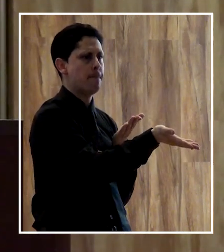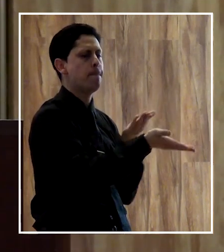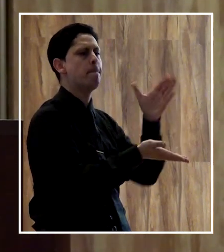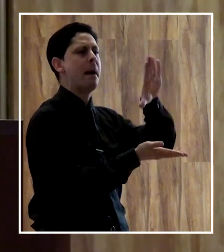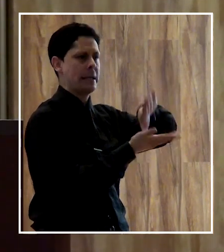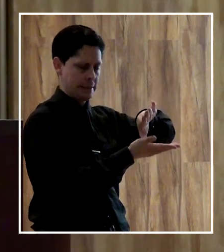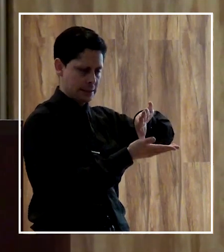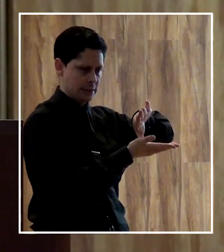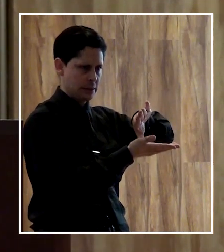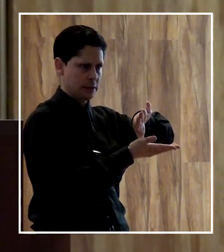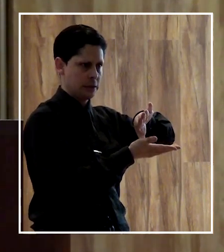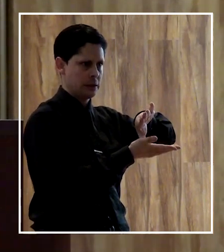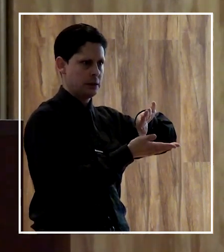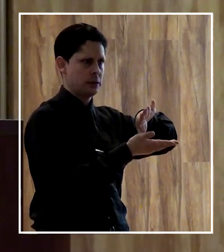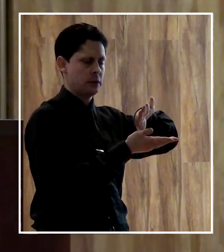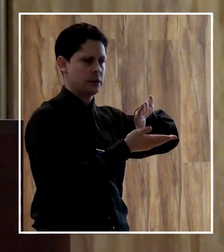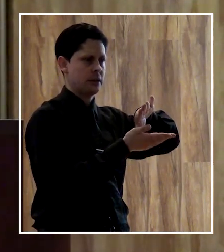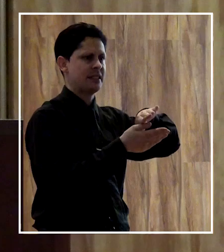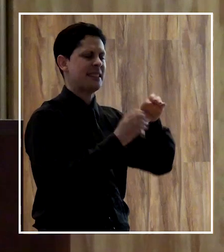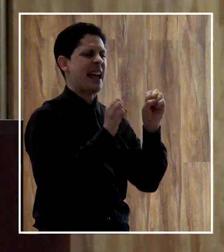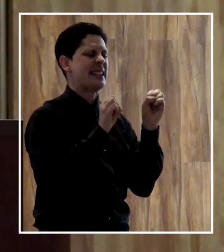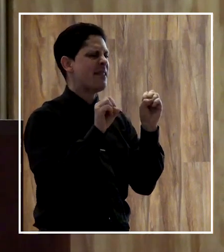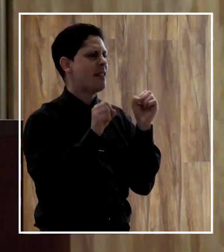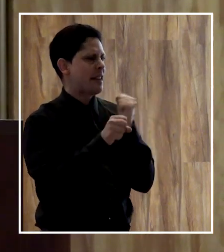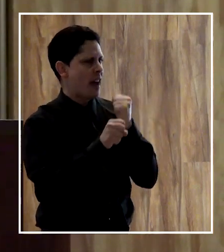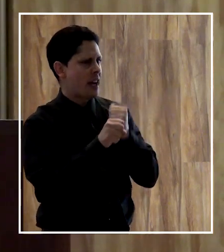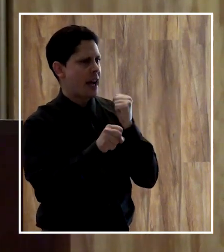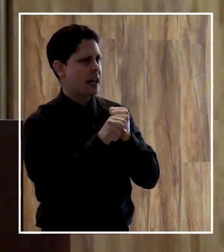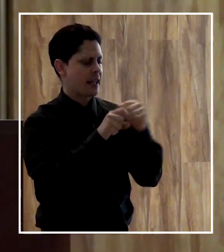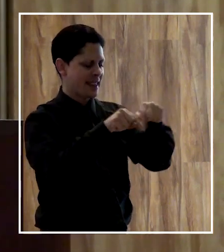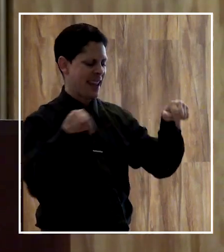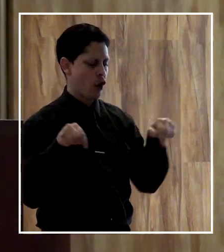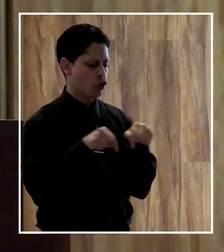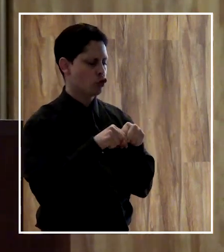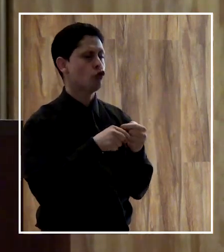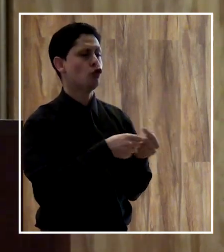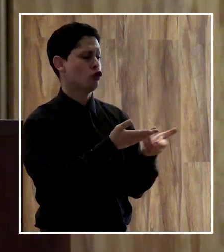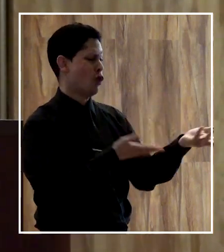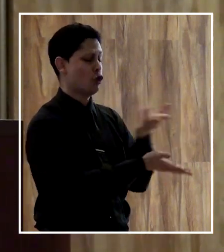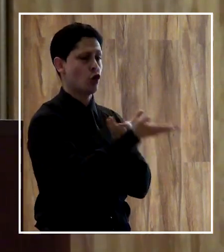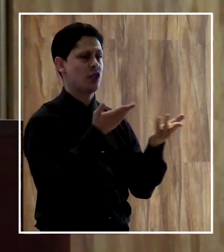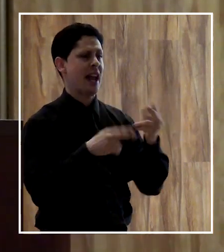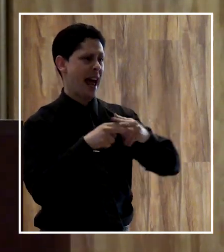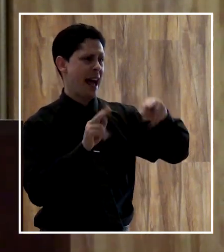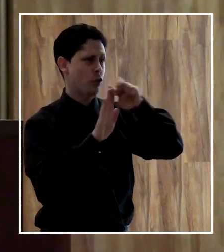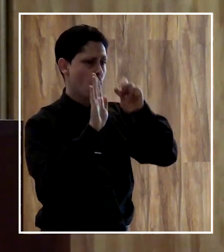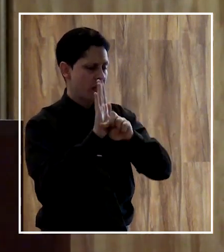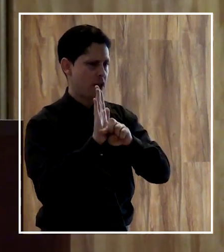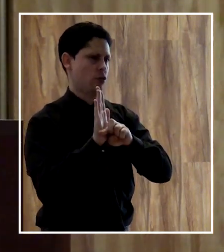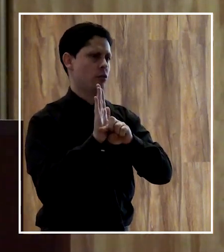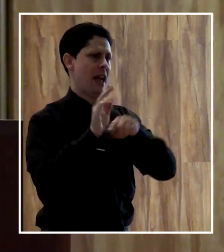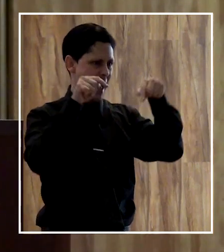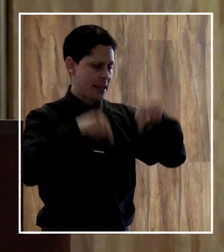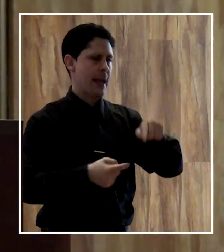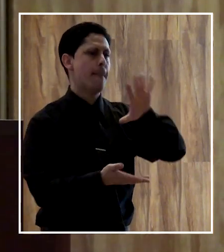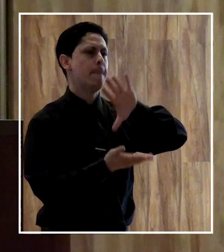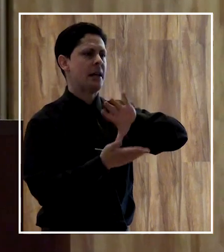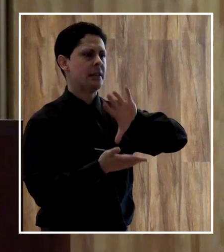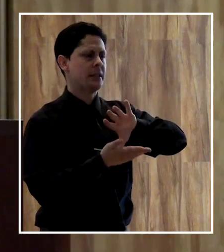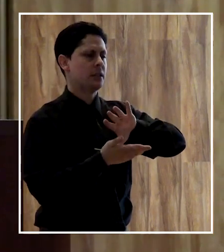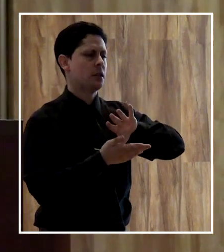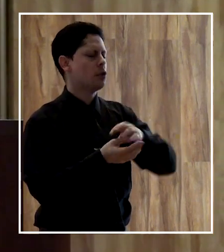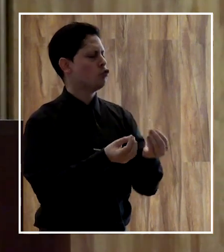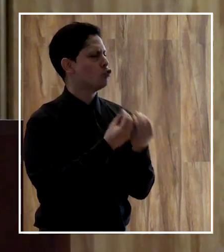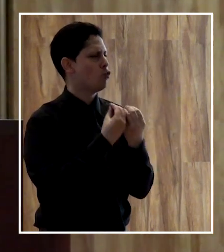para trabajar desde lo social y desde lo político en un proyecto de país. Y eso